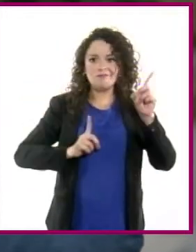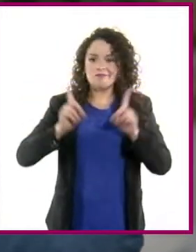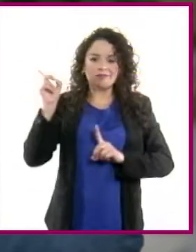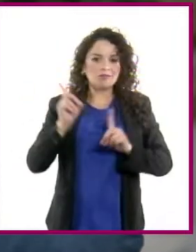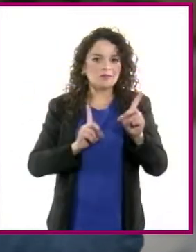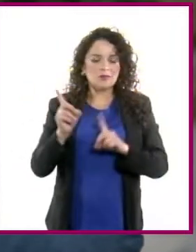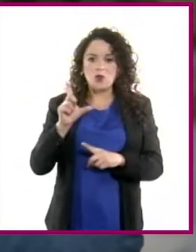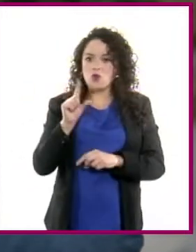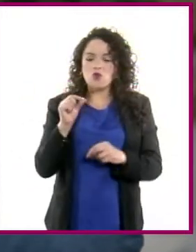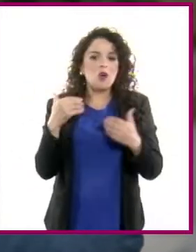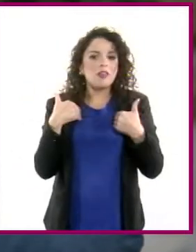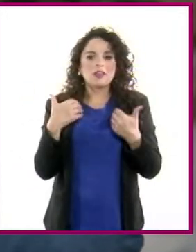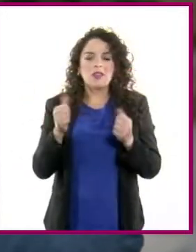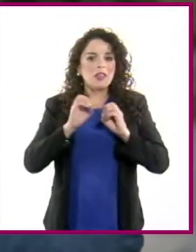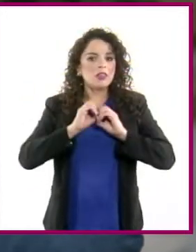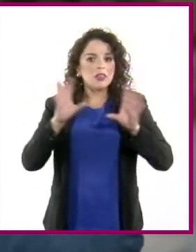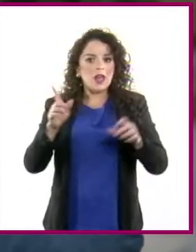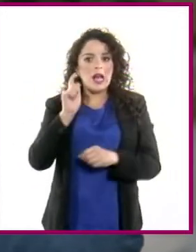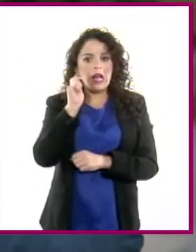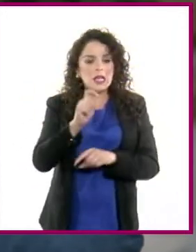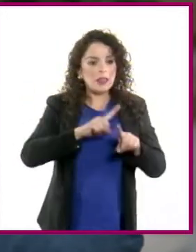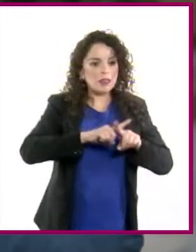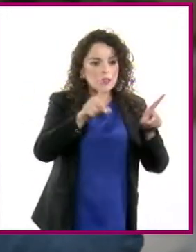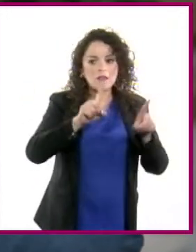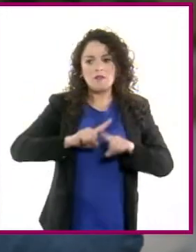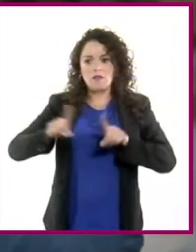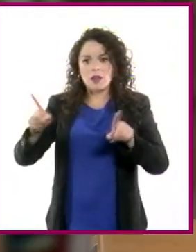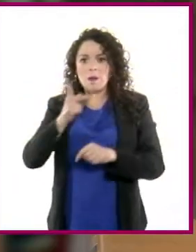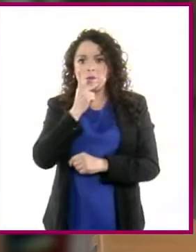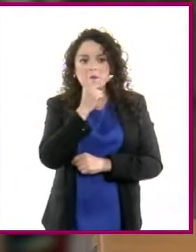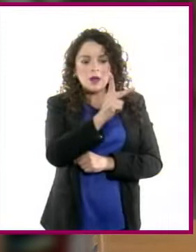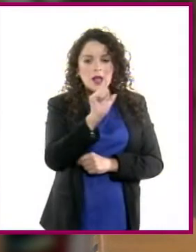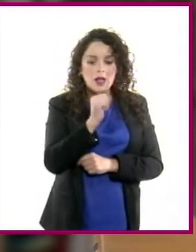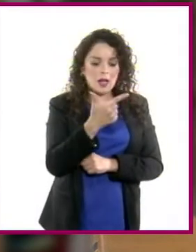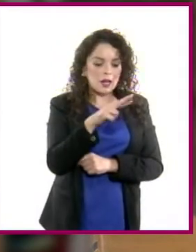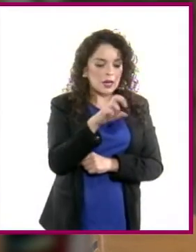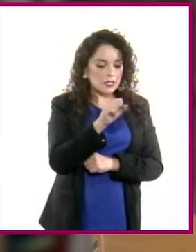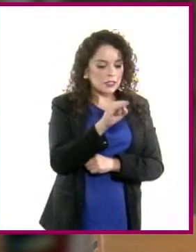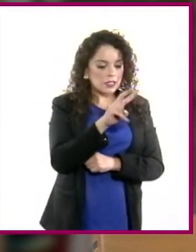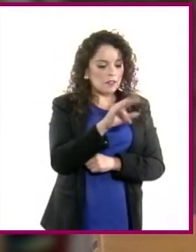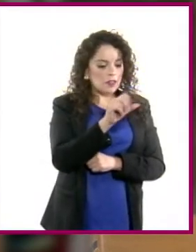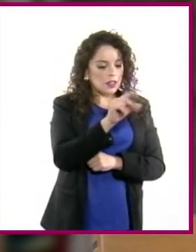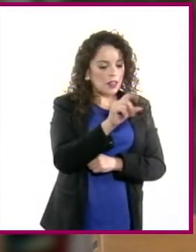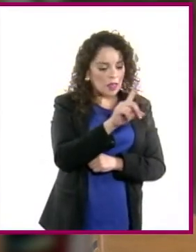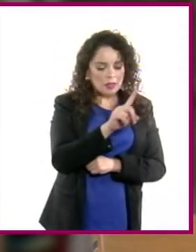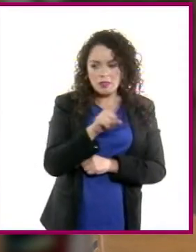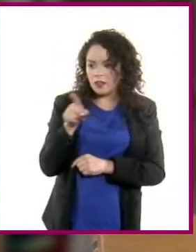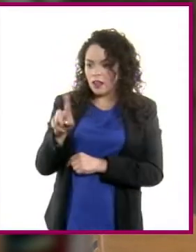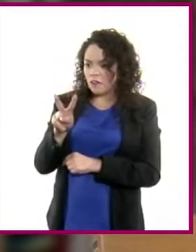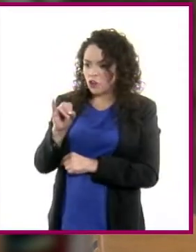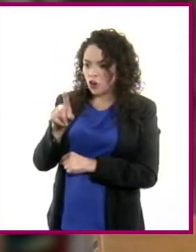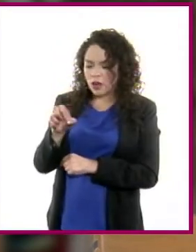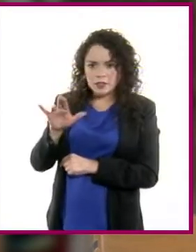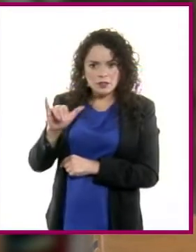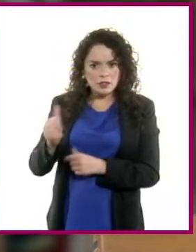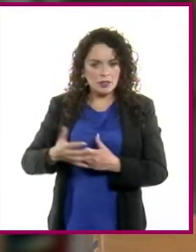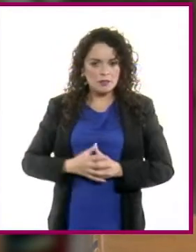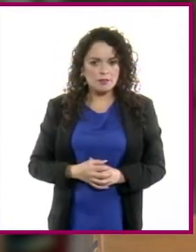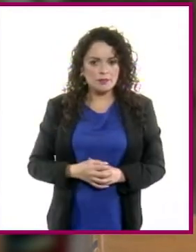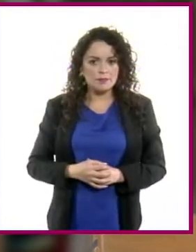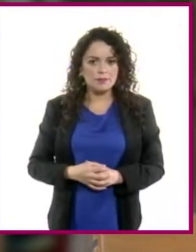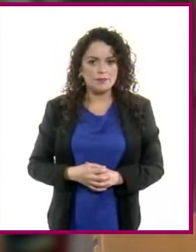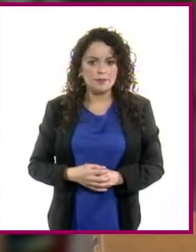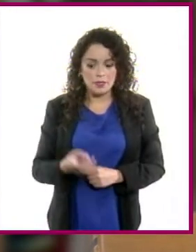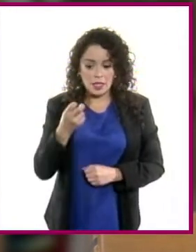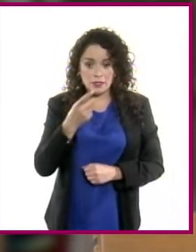qué puede servir distinguir entre agresividad y violencia. La definición que nos dio Villasana de la violencia y la que está en